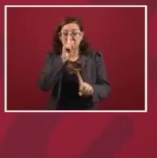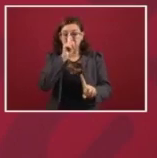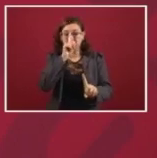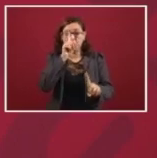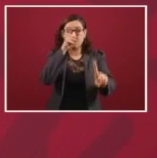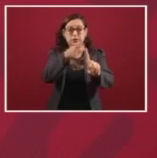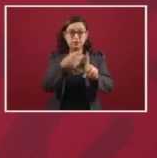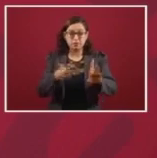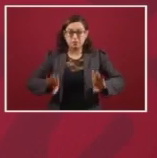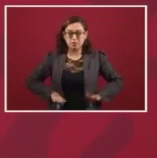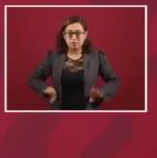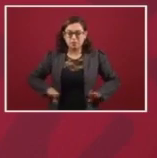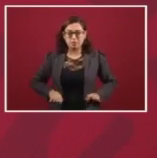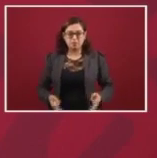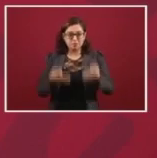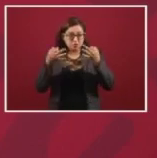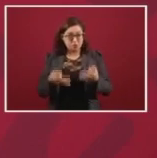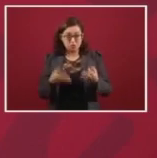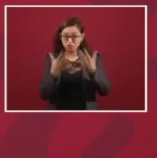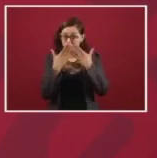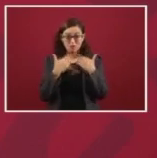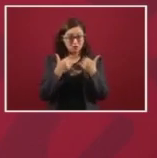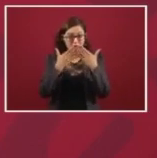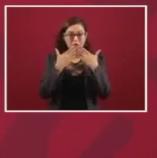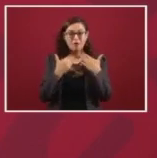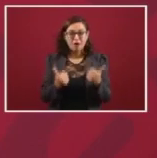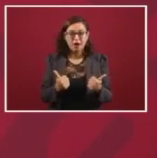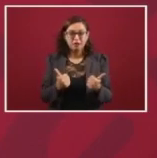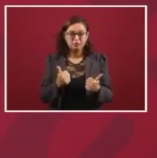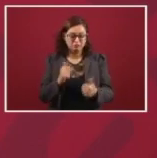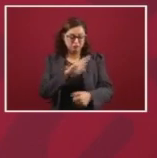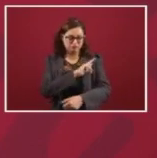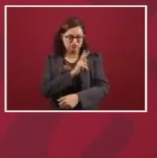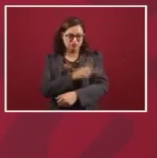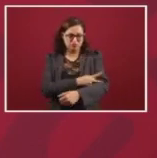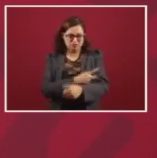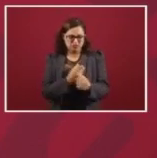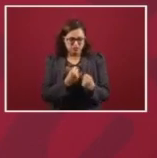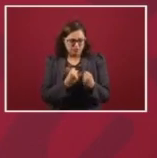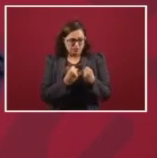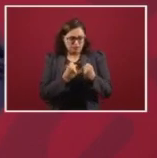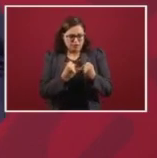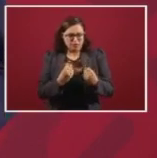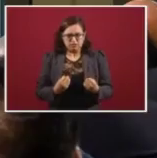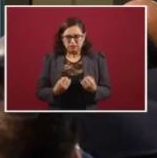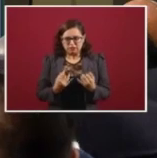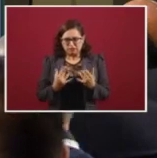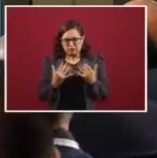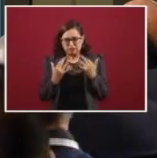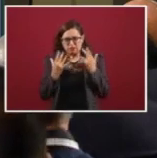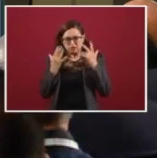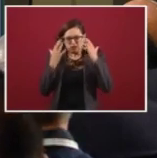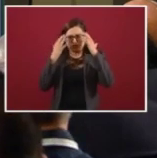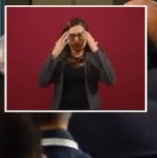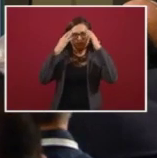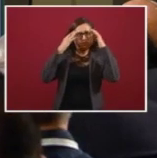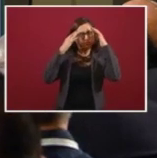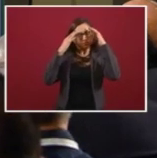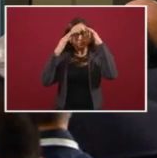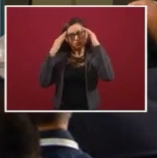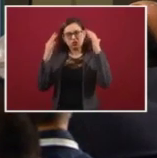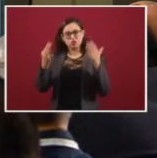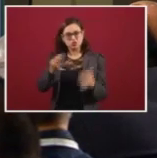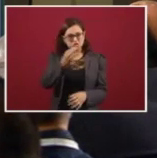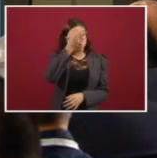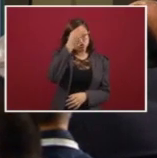principios, el poder atonta a los inteligentes y a